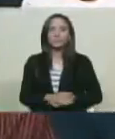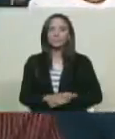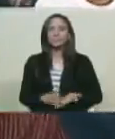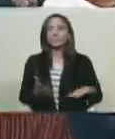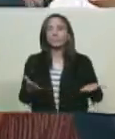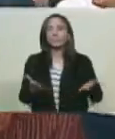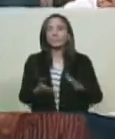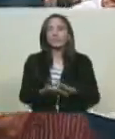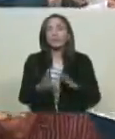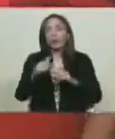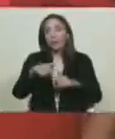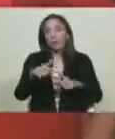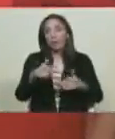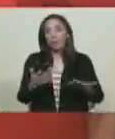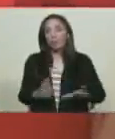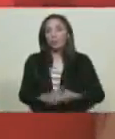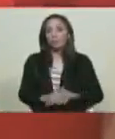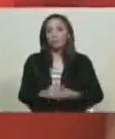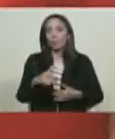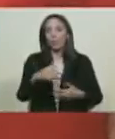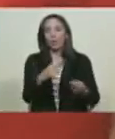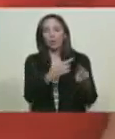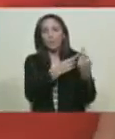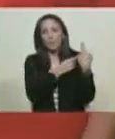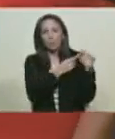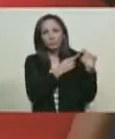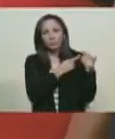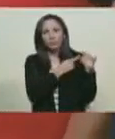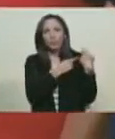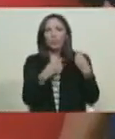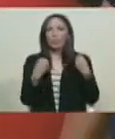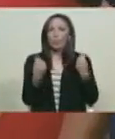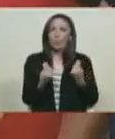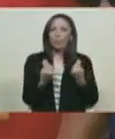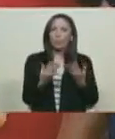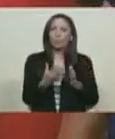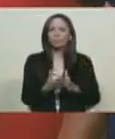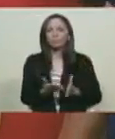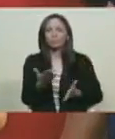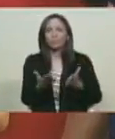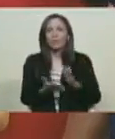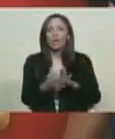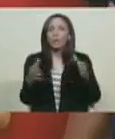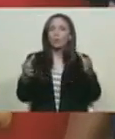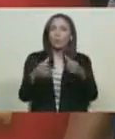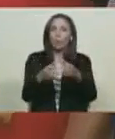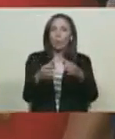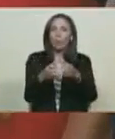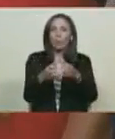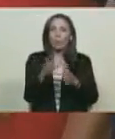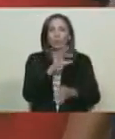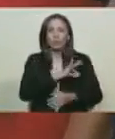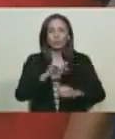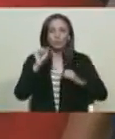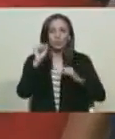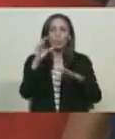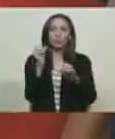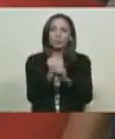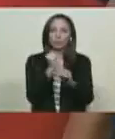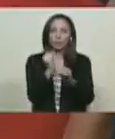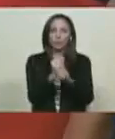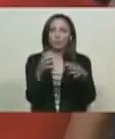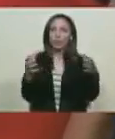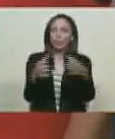Queremos, desde nuestra responsabilidad dimanada de la Central Bolivariana Socialista de Trabajadores, de la